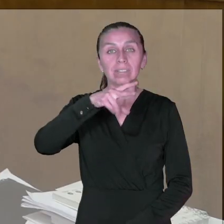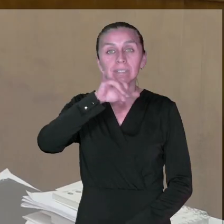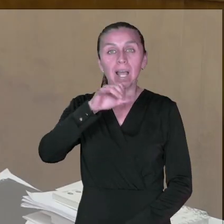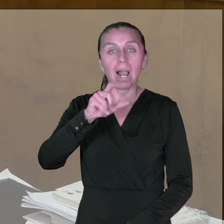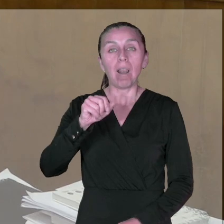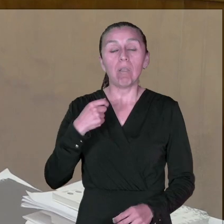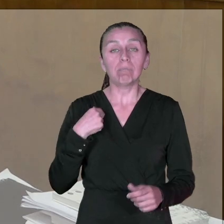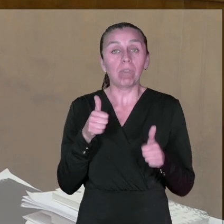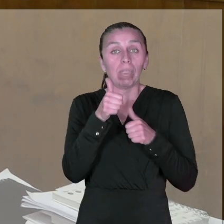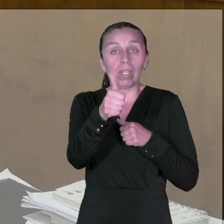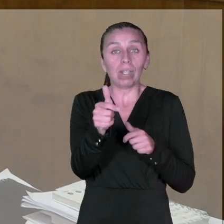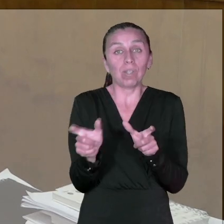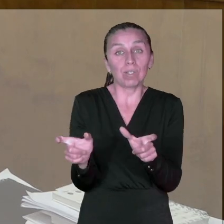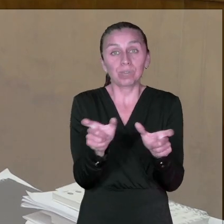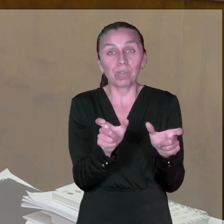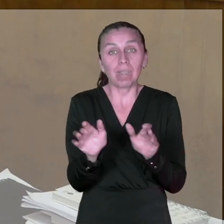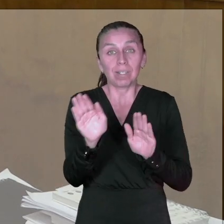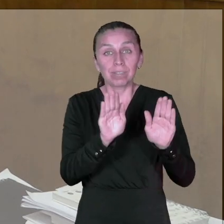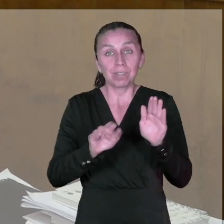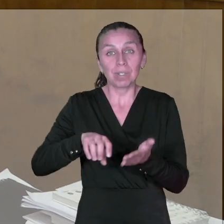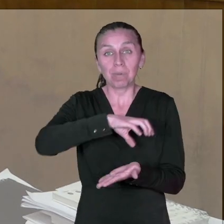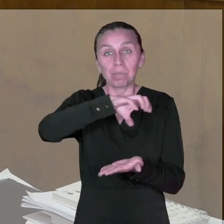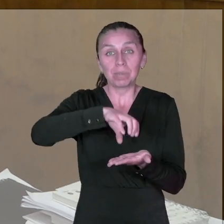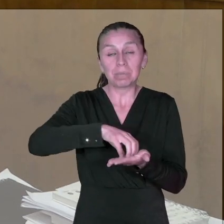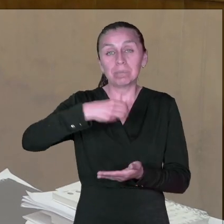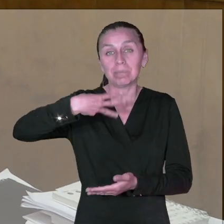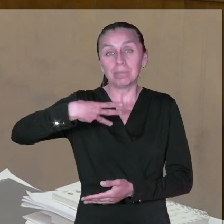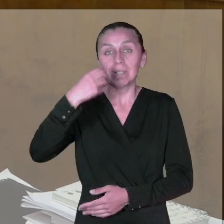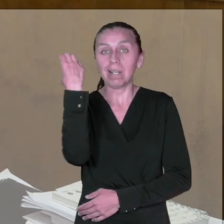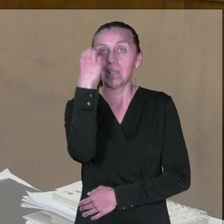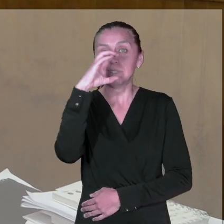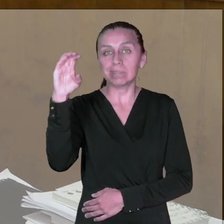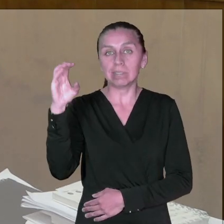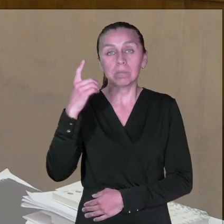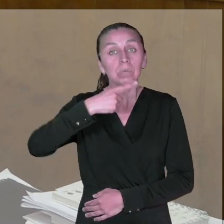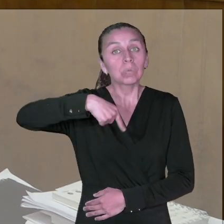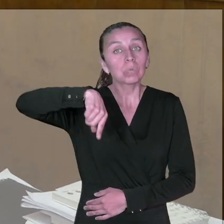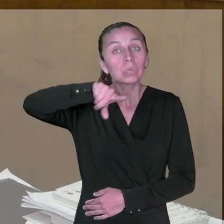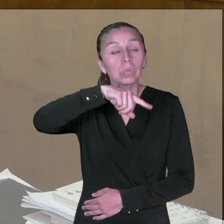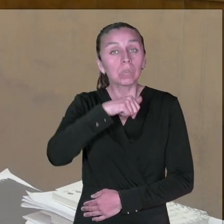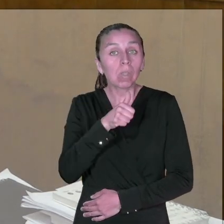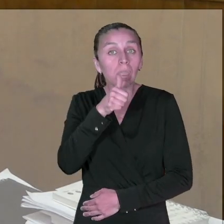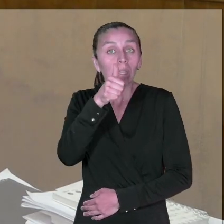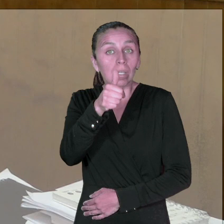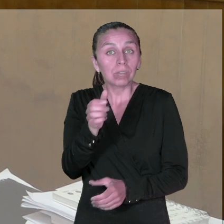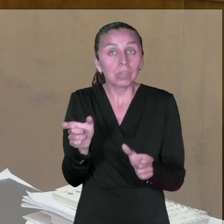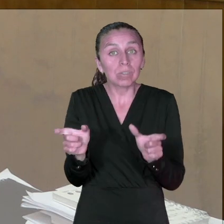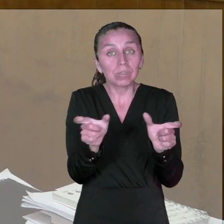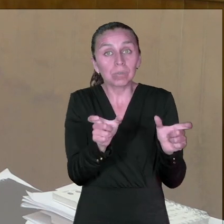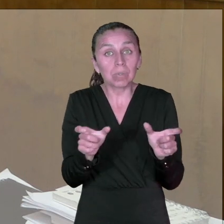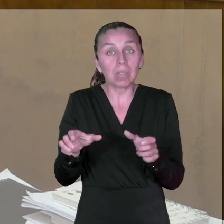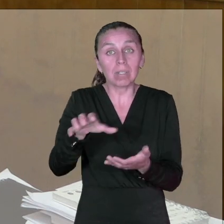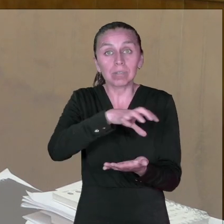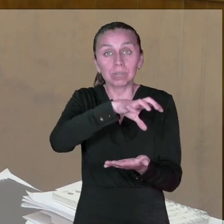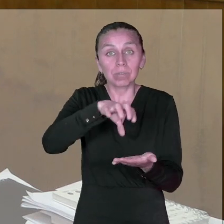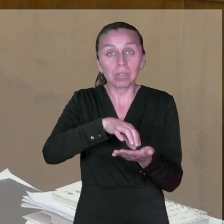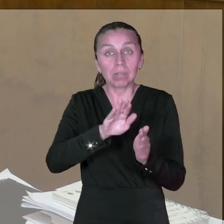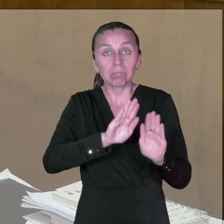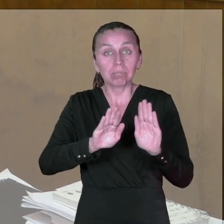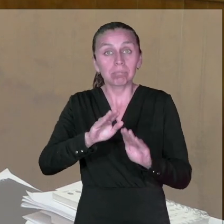un saludador seguramente director de Seguridad Ciudadana del municipio de La Serena bueno nuestra dirección de Seguridad